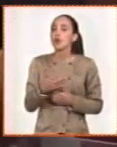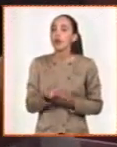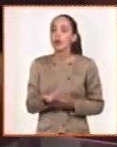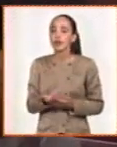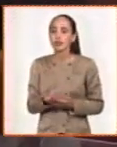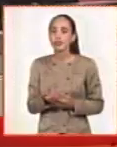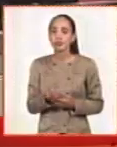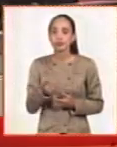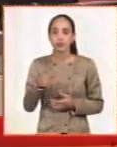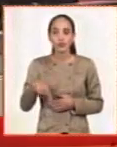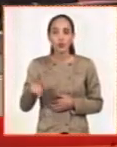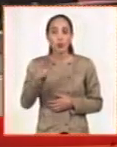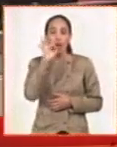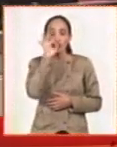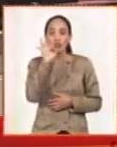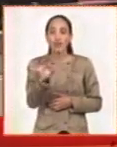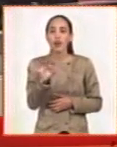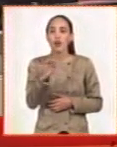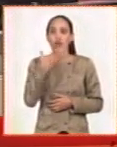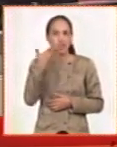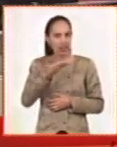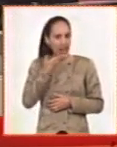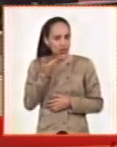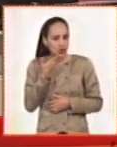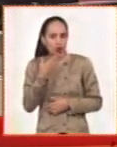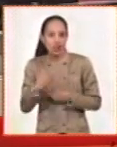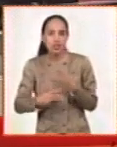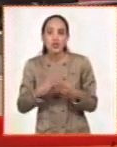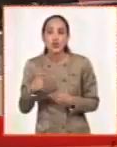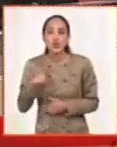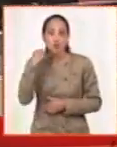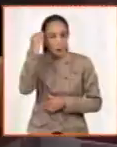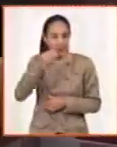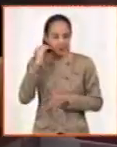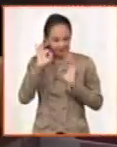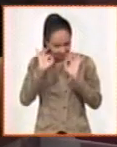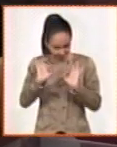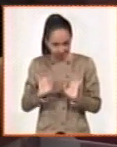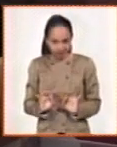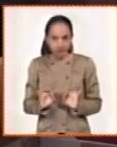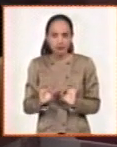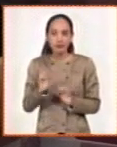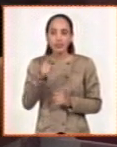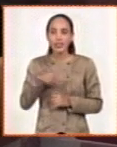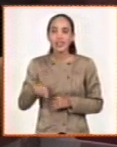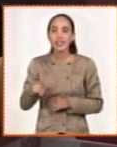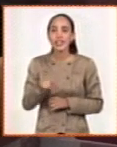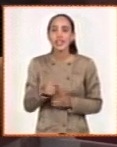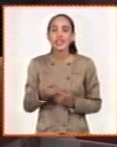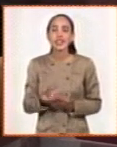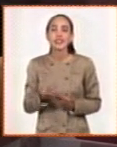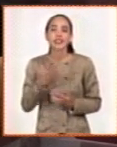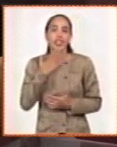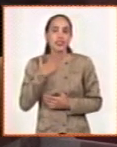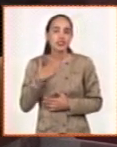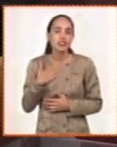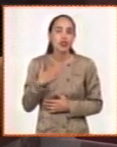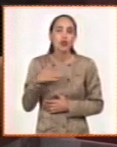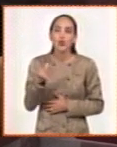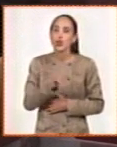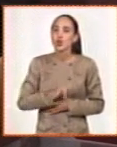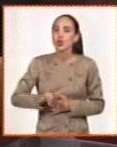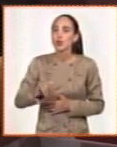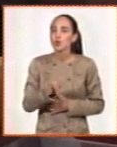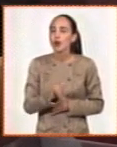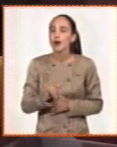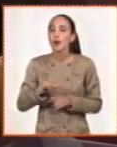en una tabaquería, hicieron narraciones. Y es que yo creo exactamente que ese espíritu de celebrar